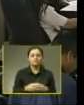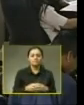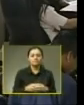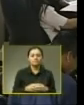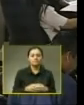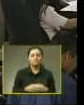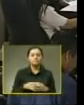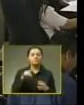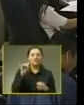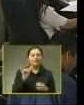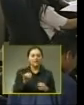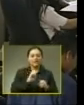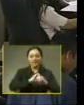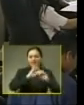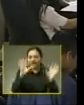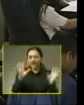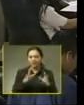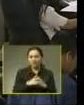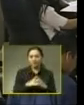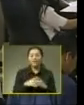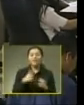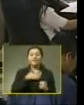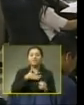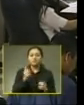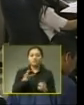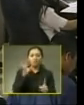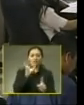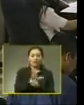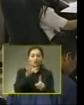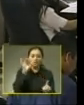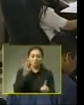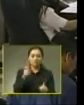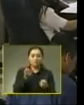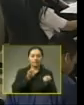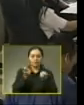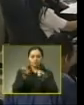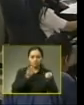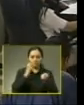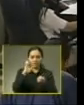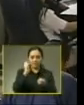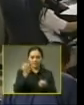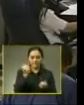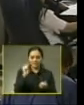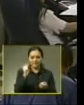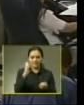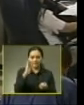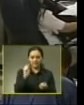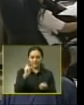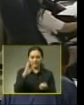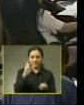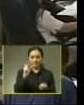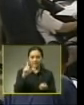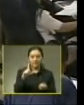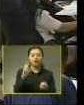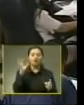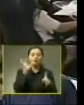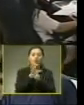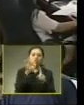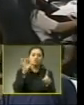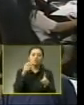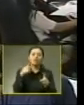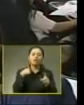Que quede claro entonces, estoy en contra del control estatal contra los medios, pero también pienso que